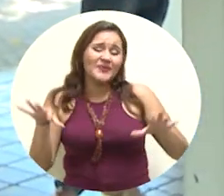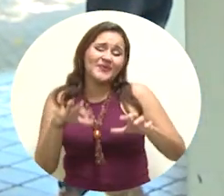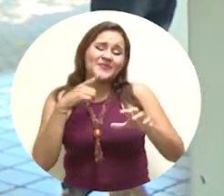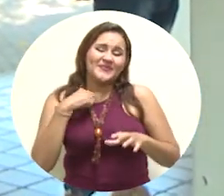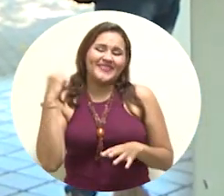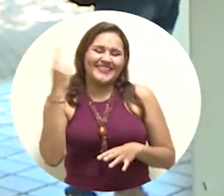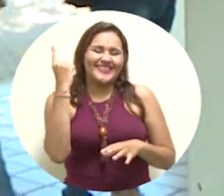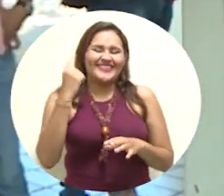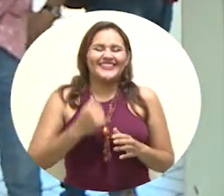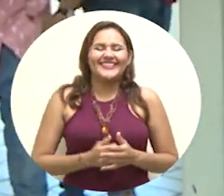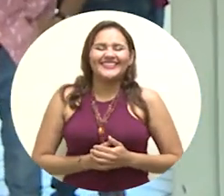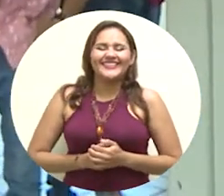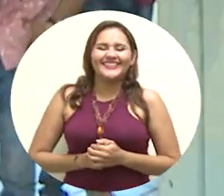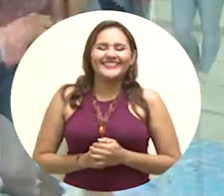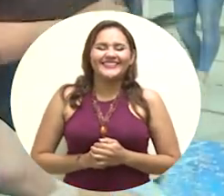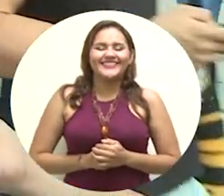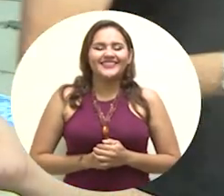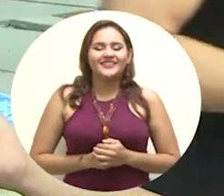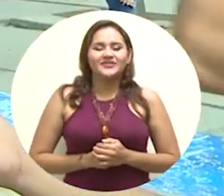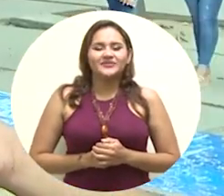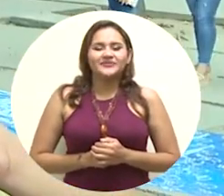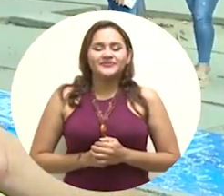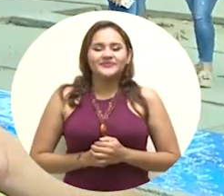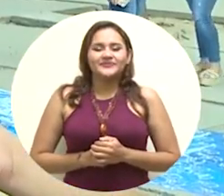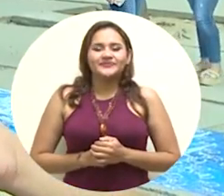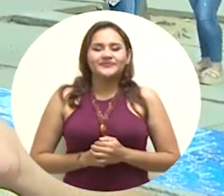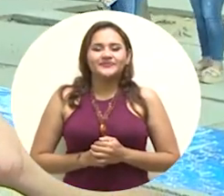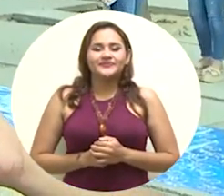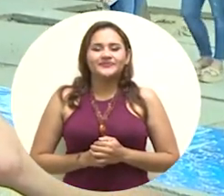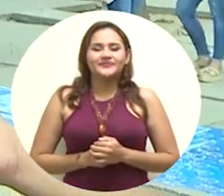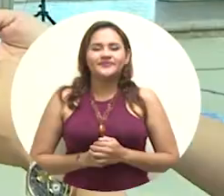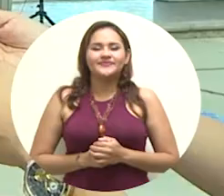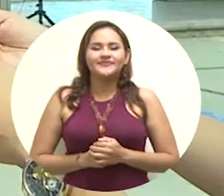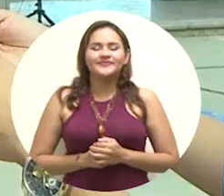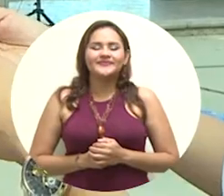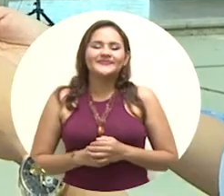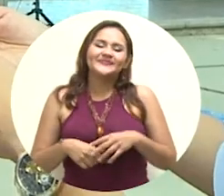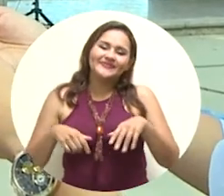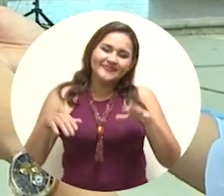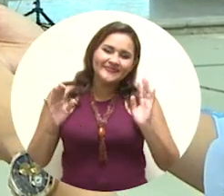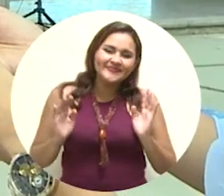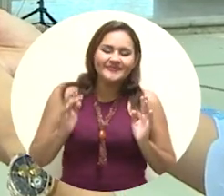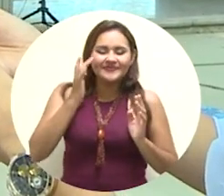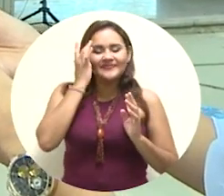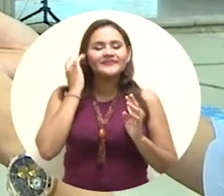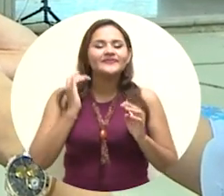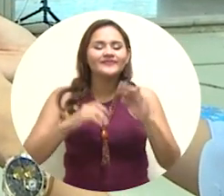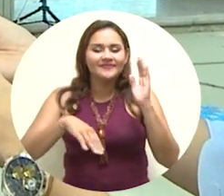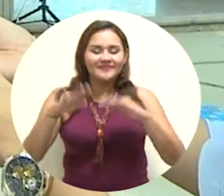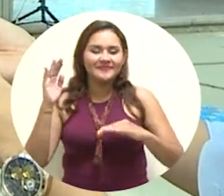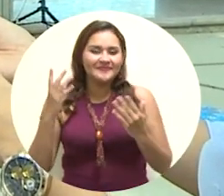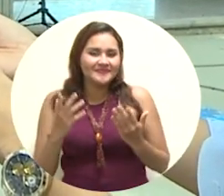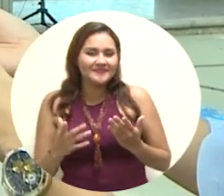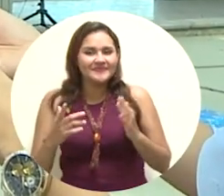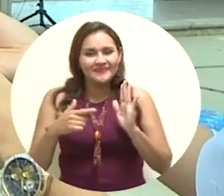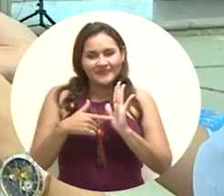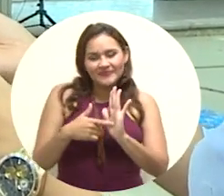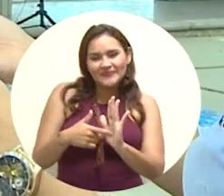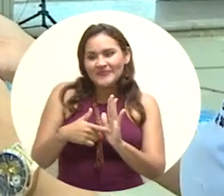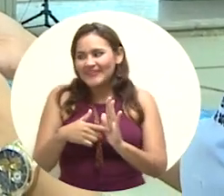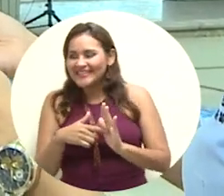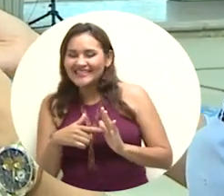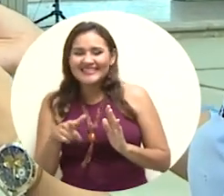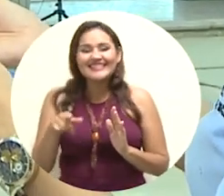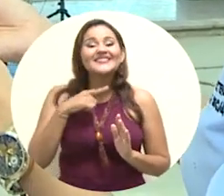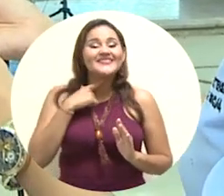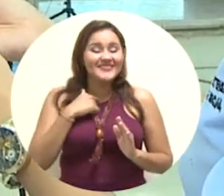Mi nombre es Amir Rodríguez, participamos en la categoría de gatos peludos. La participación de Bruno es un gato de 4 años de